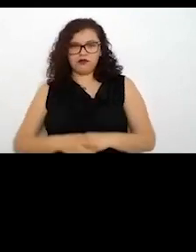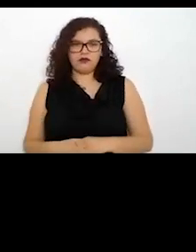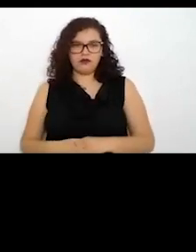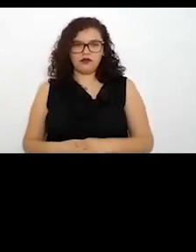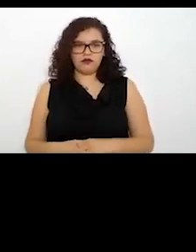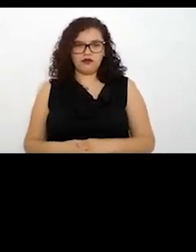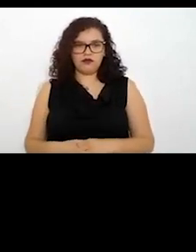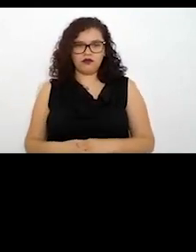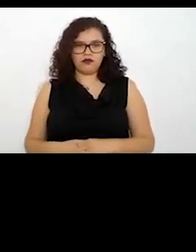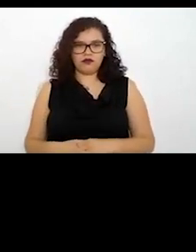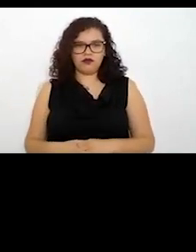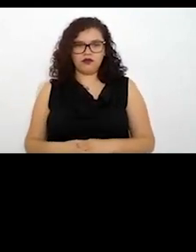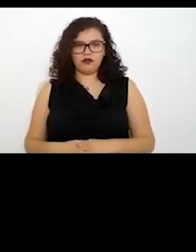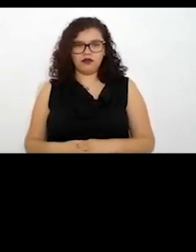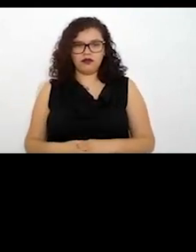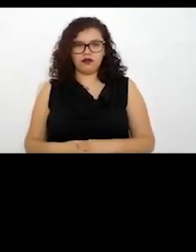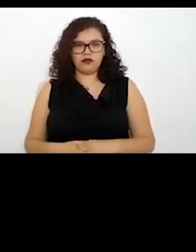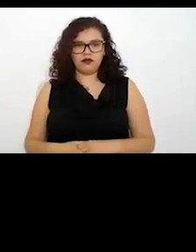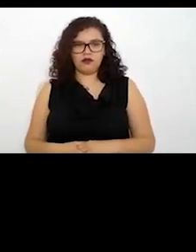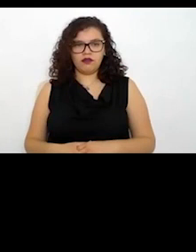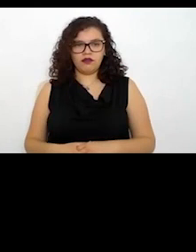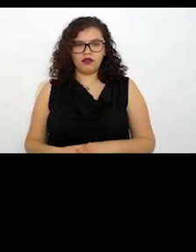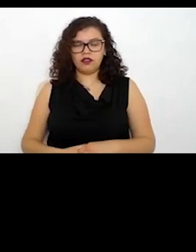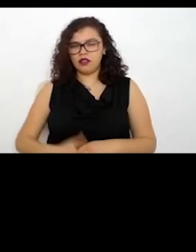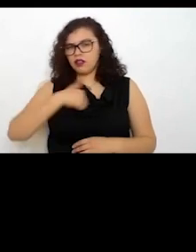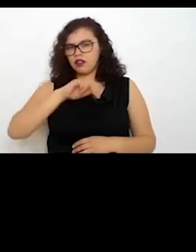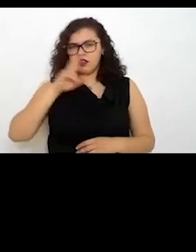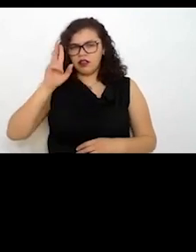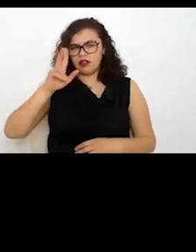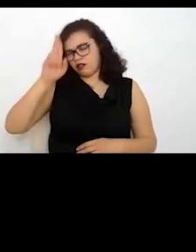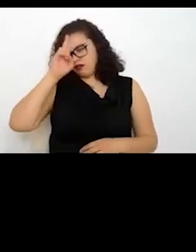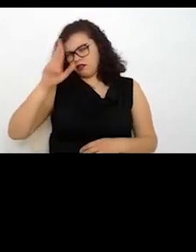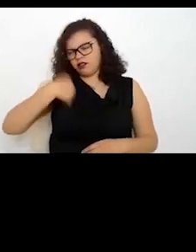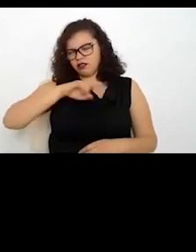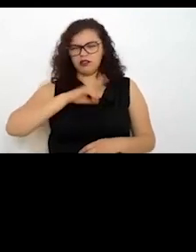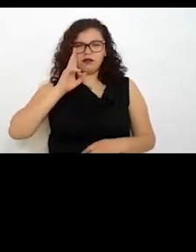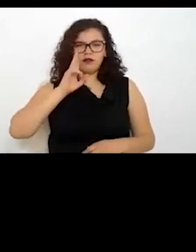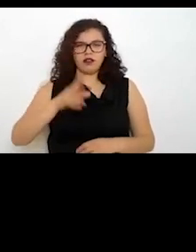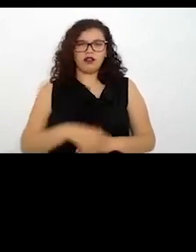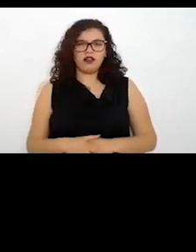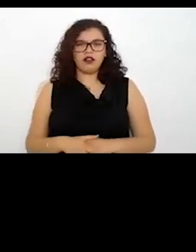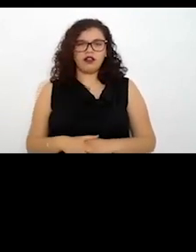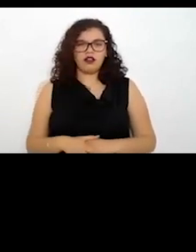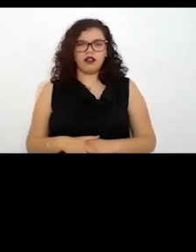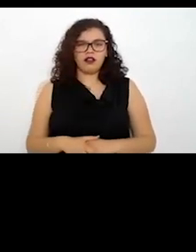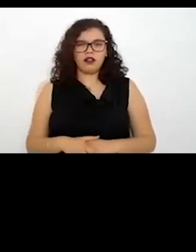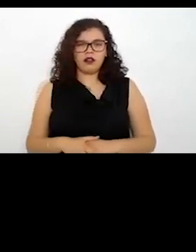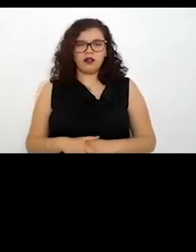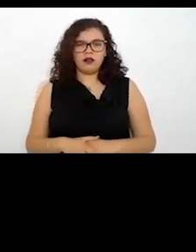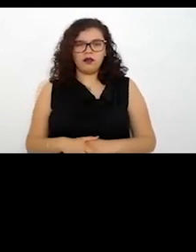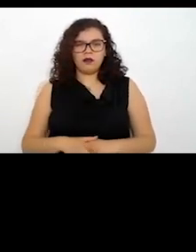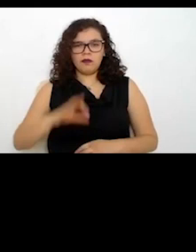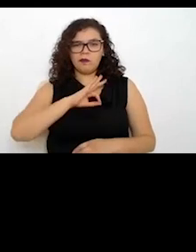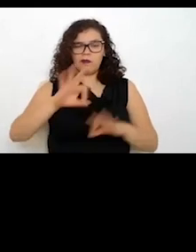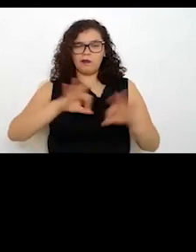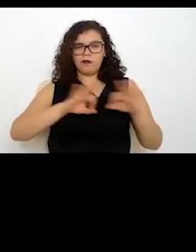Justamente, una de las prohibiciones que observamos es que podrán solamente trabajar en un turno